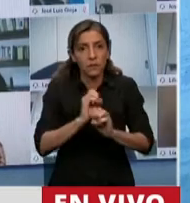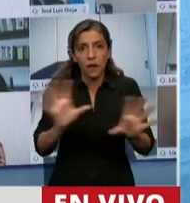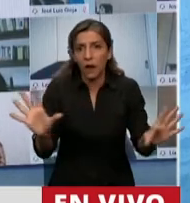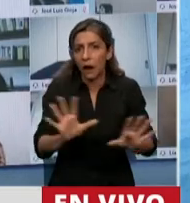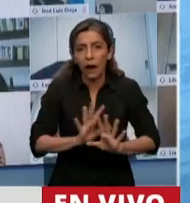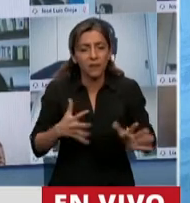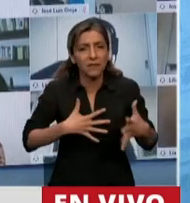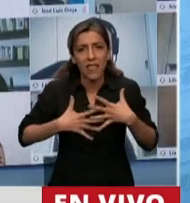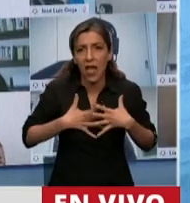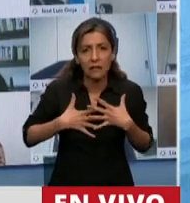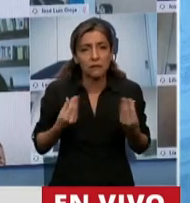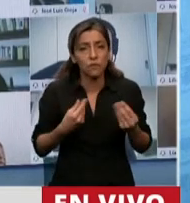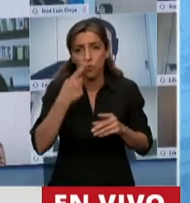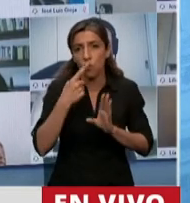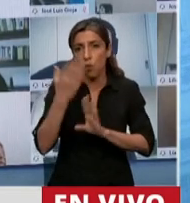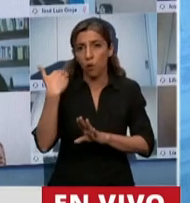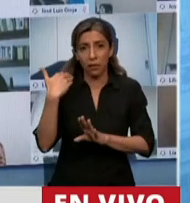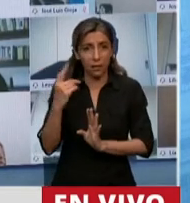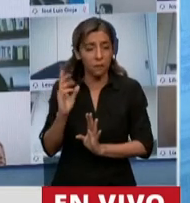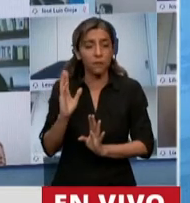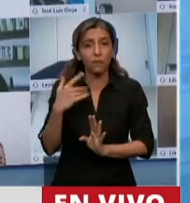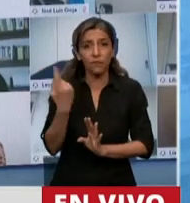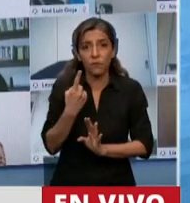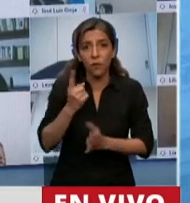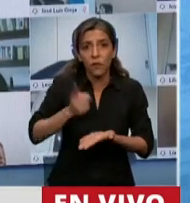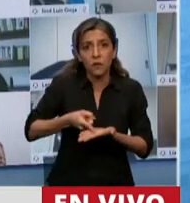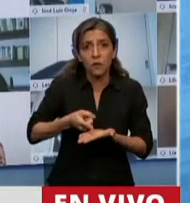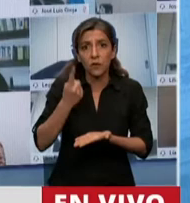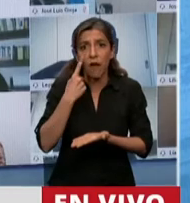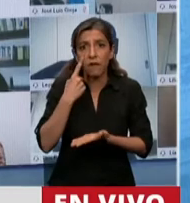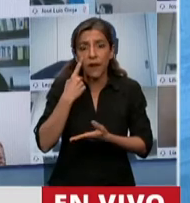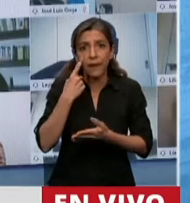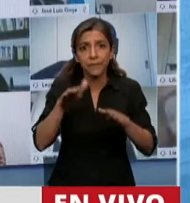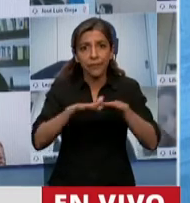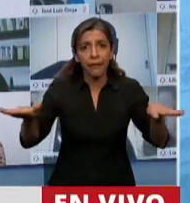quién entregarle una cama para seguir sobreviviendo.